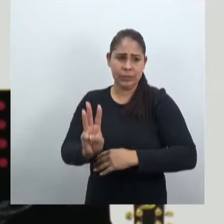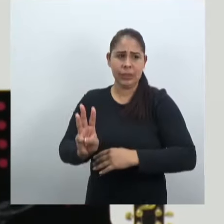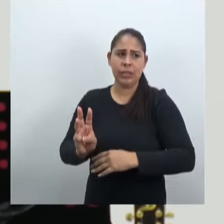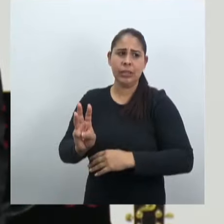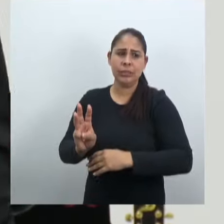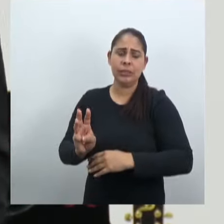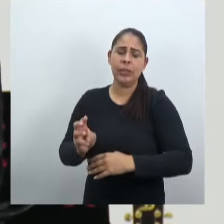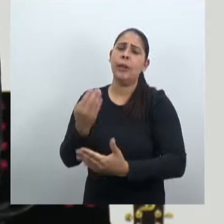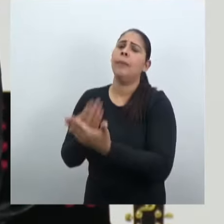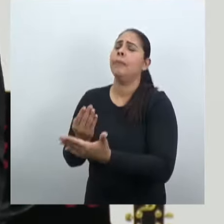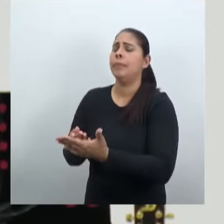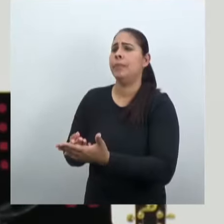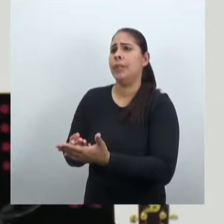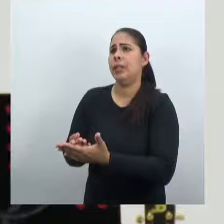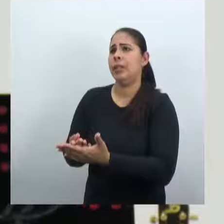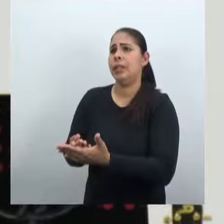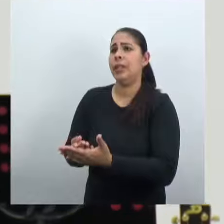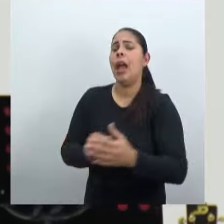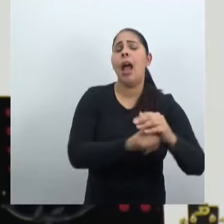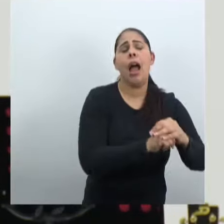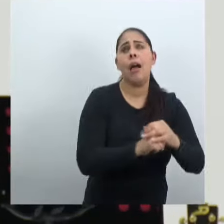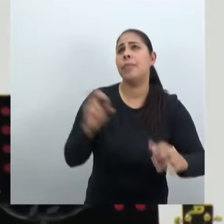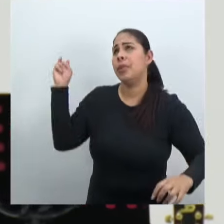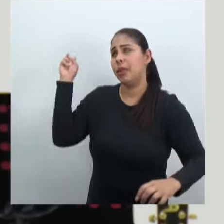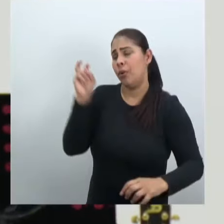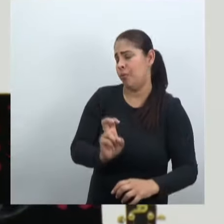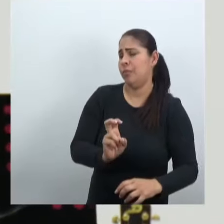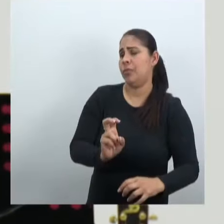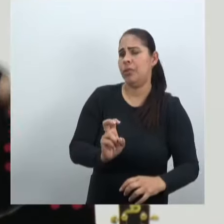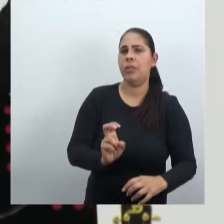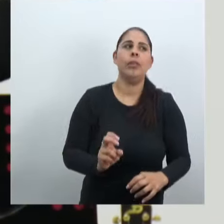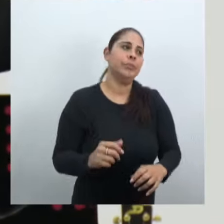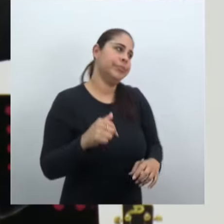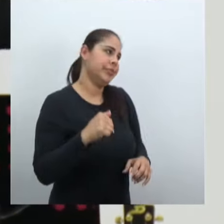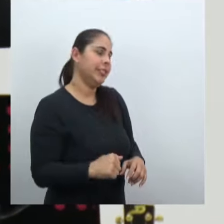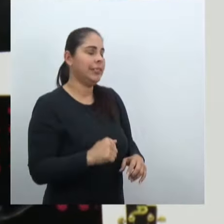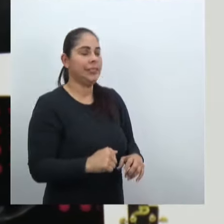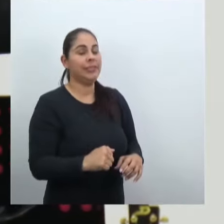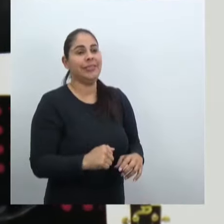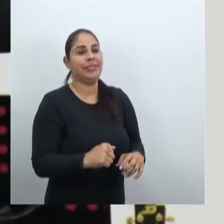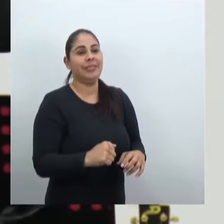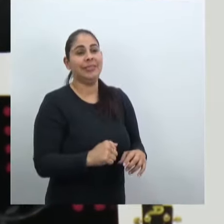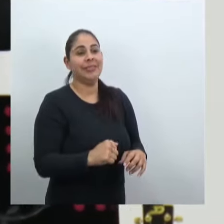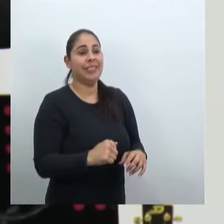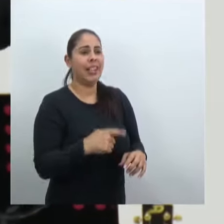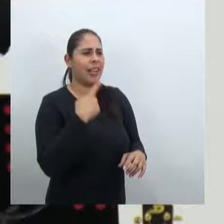que darle. Y el otro dice: no me estorbe ya, por el amor de... Esta es la versión sevillana.